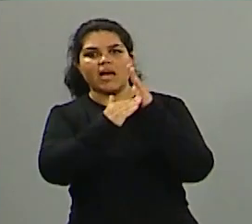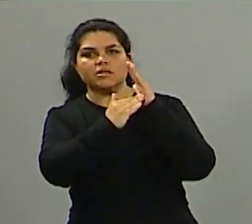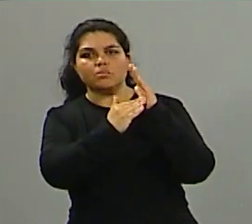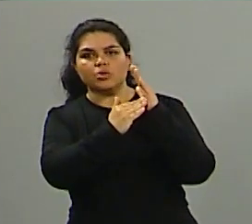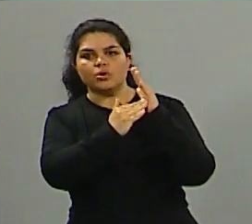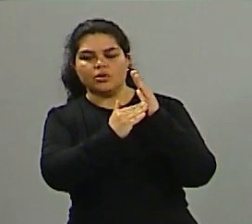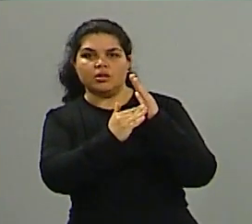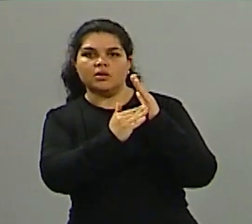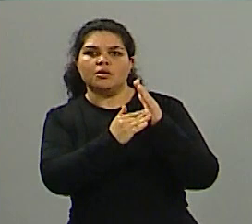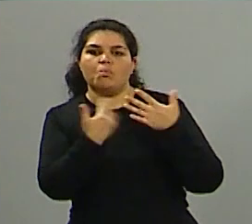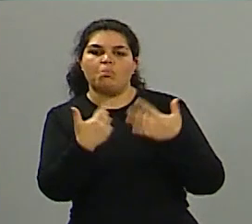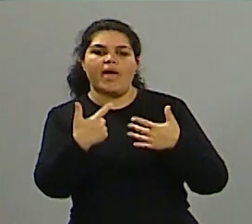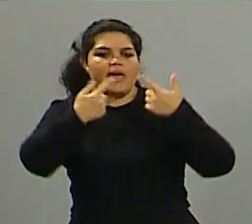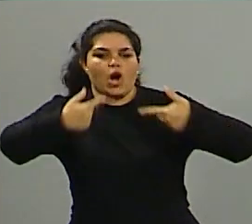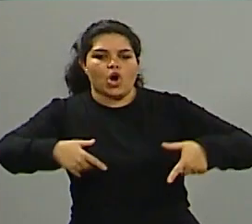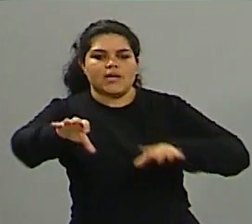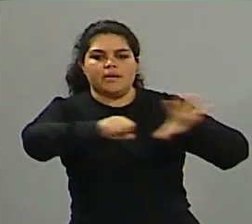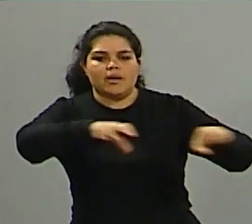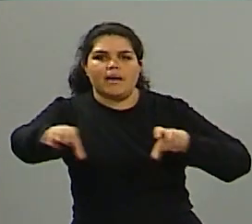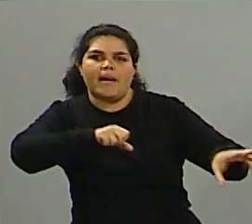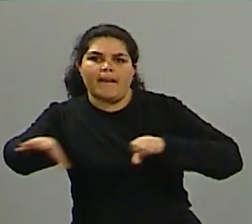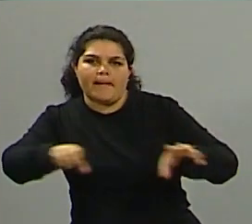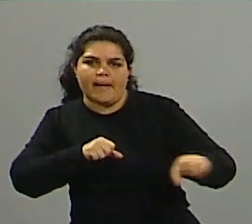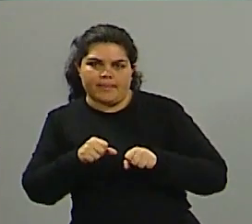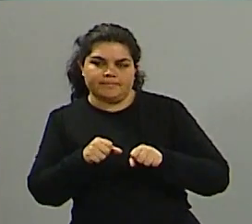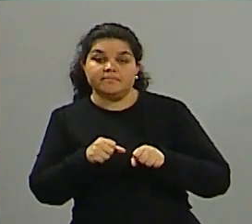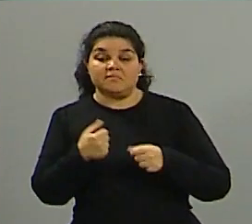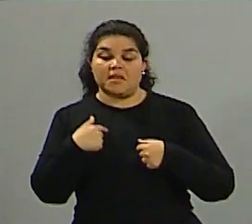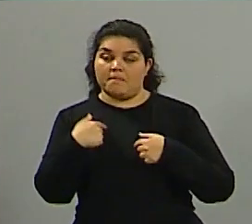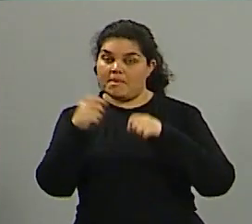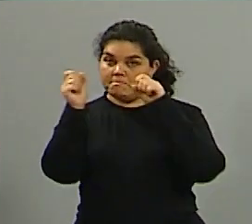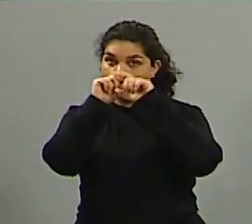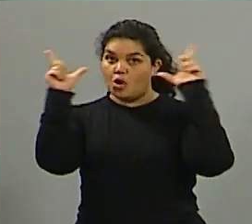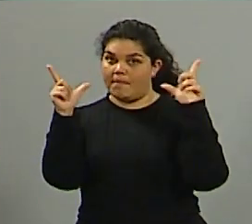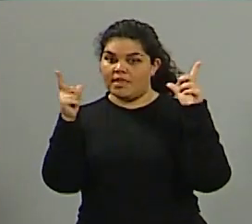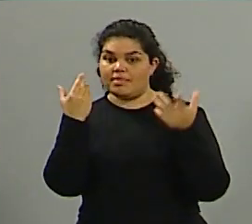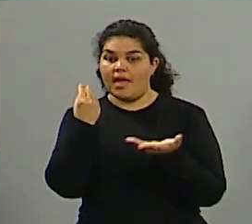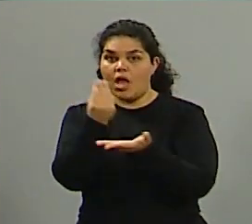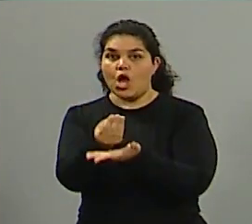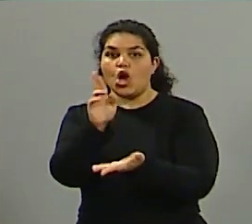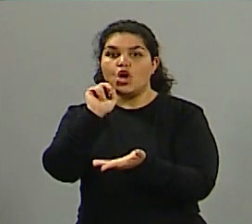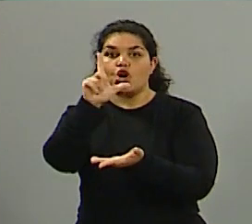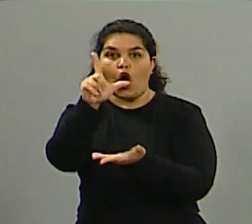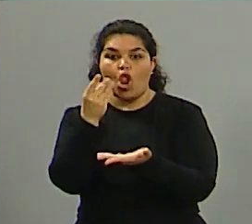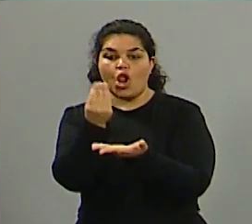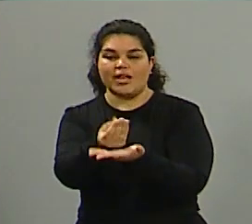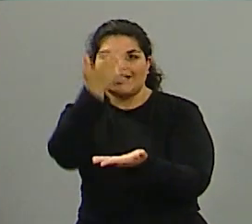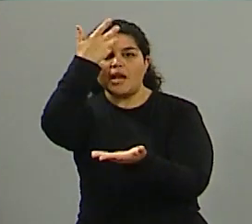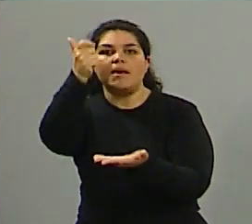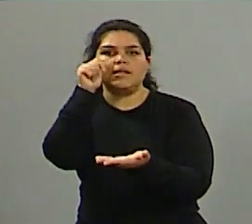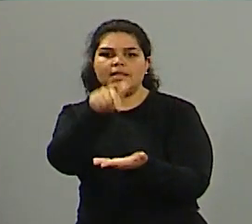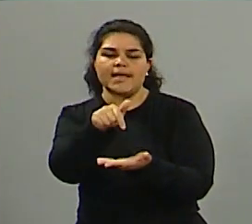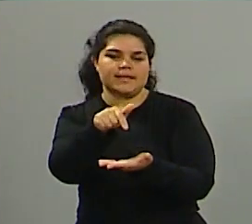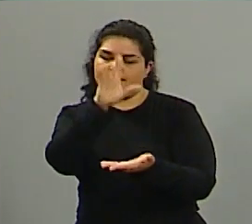un poquito más la atención, que es una figura con una práctica, digamos, muy práctico. Es un tipo muy